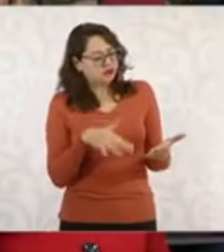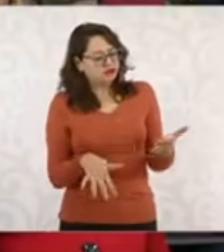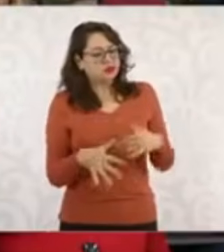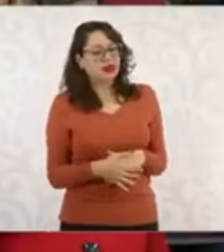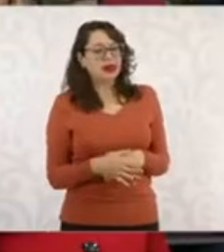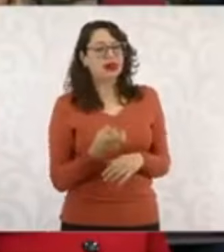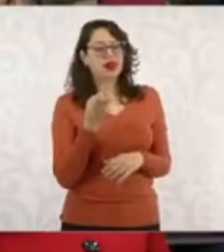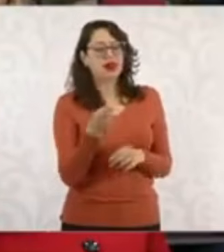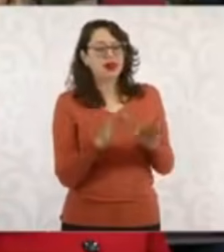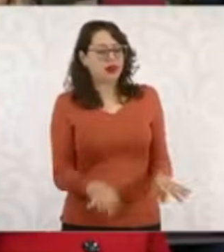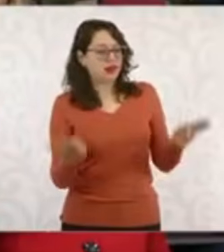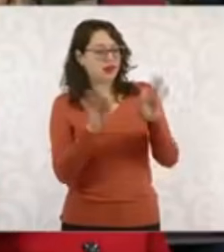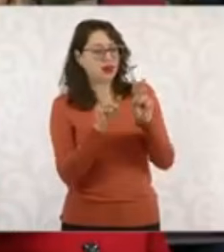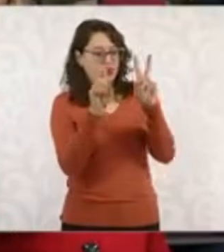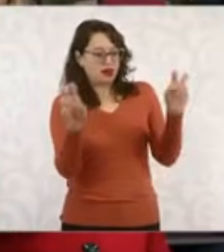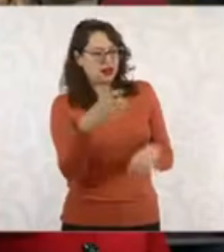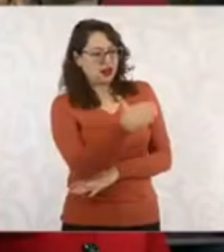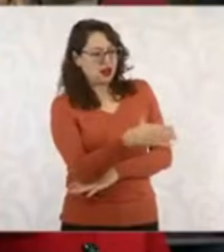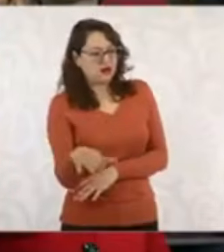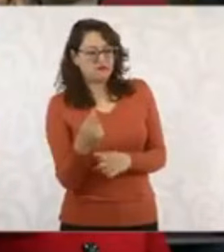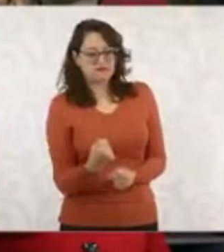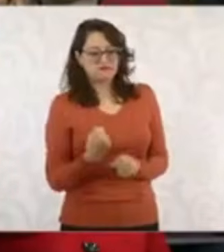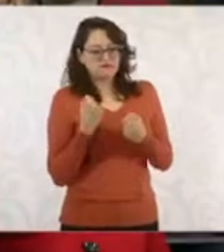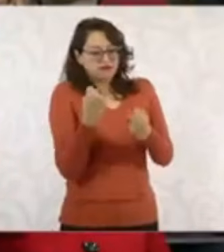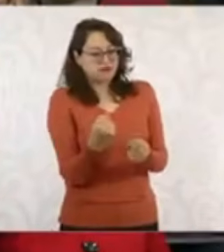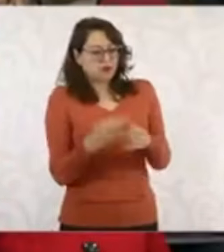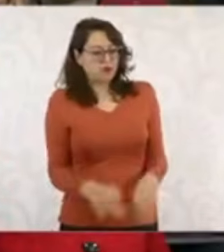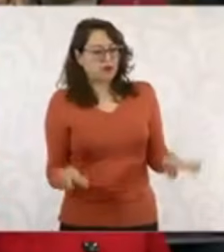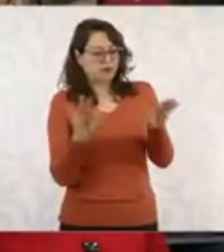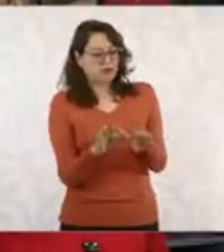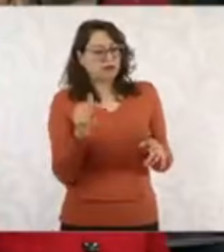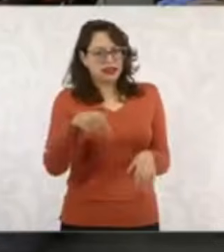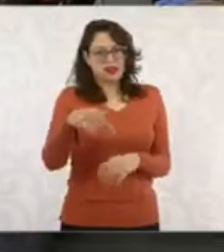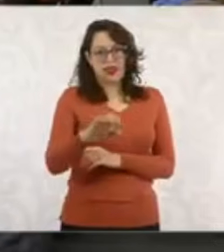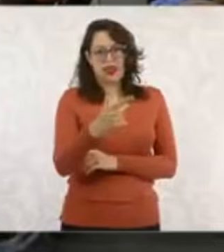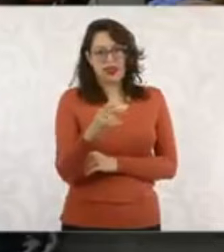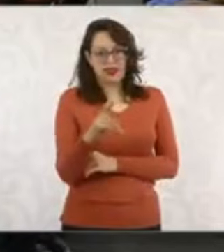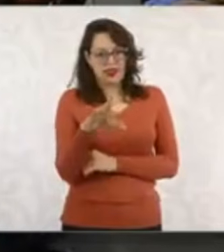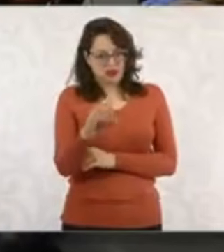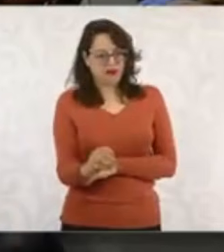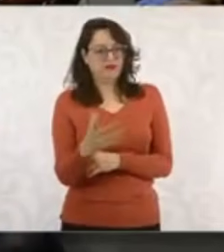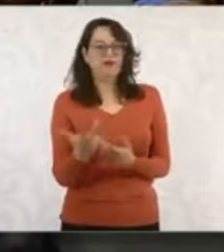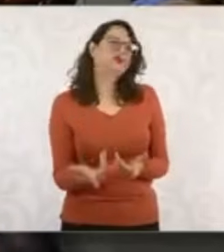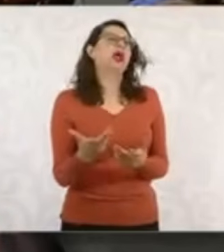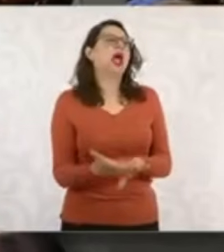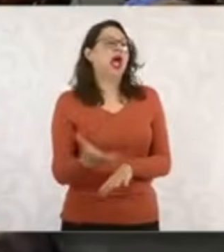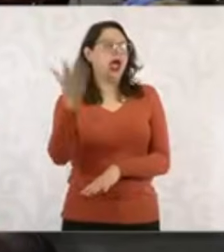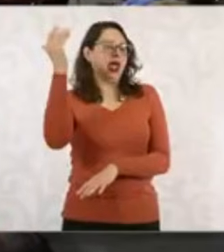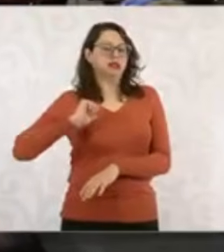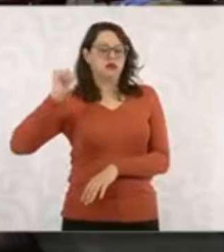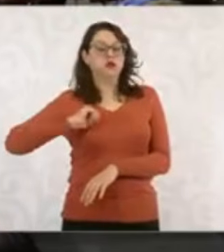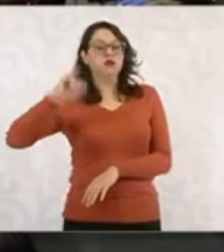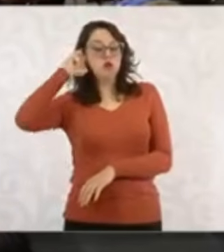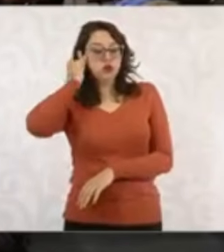el ejido. Entonces, él es quien le da forma realmente al ejido en México, independientemente de la parte ya prehispánica que viene como